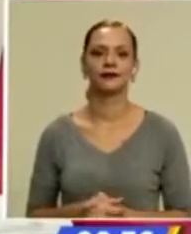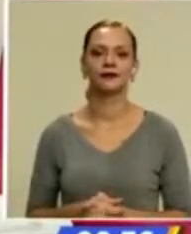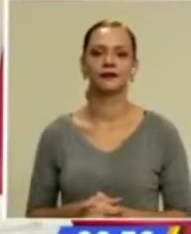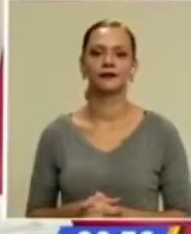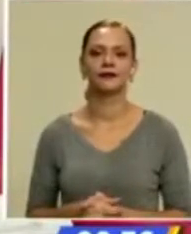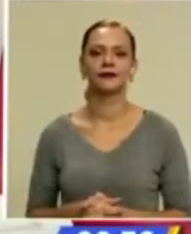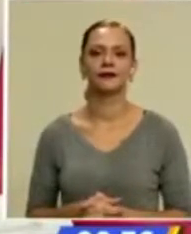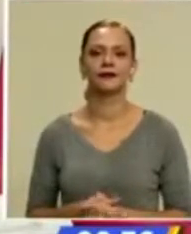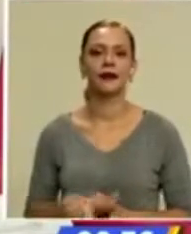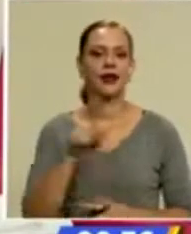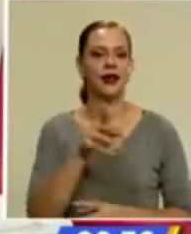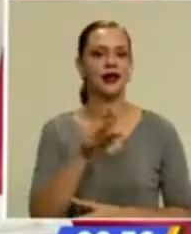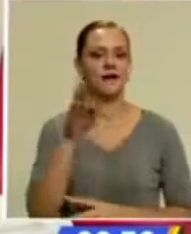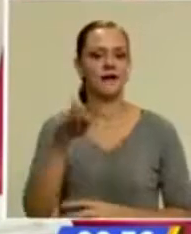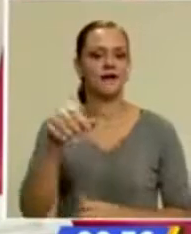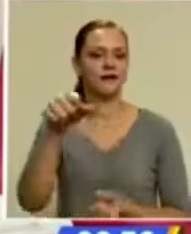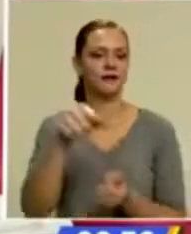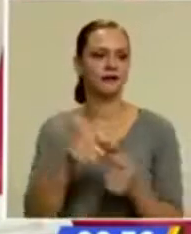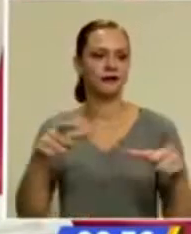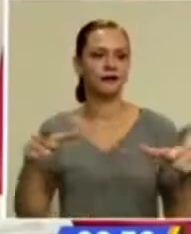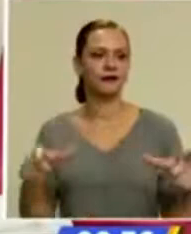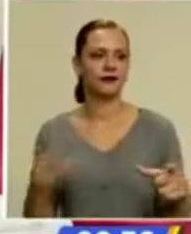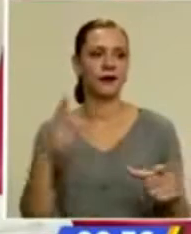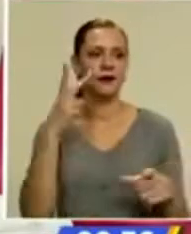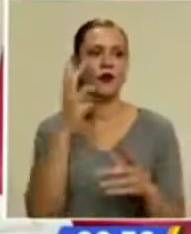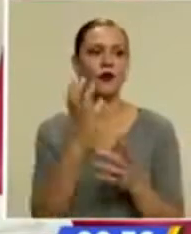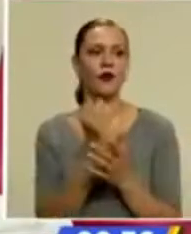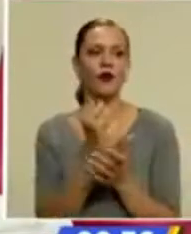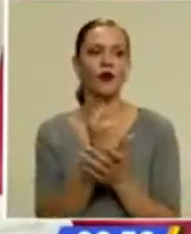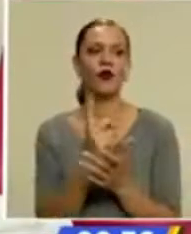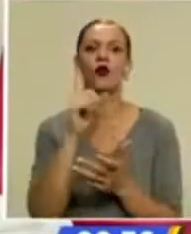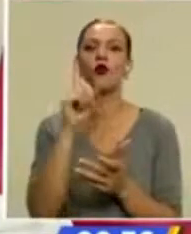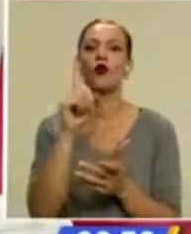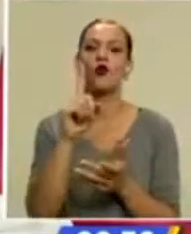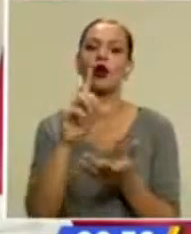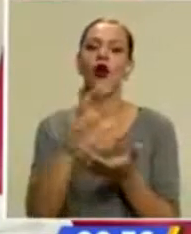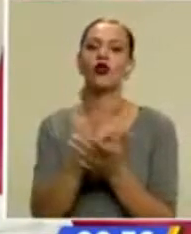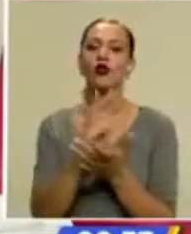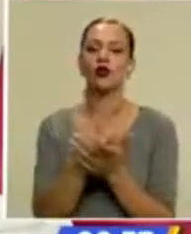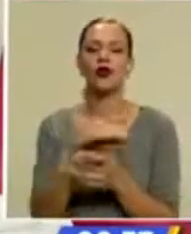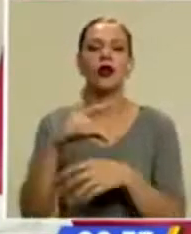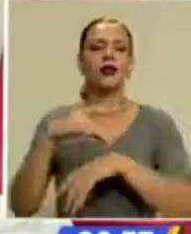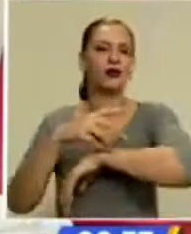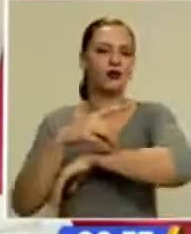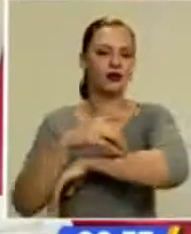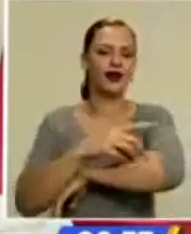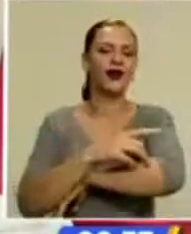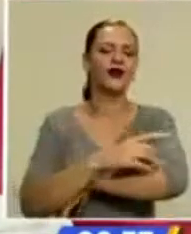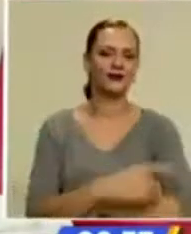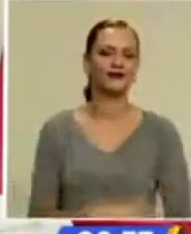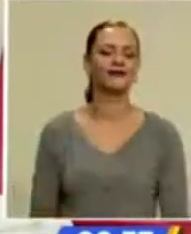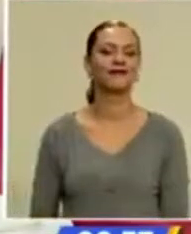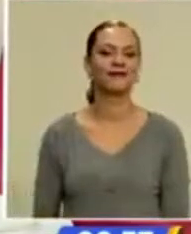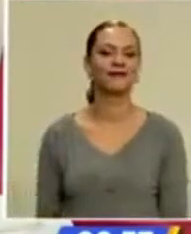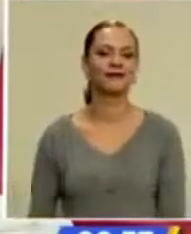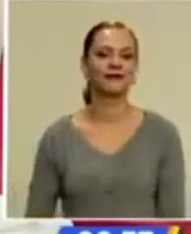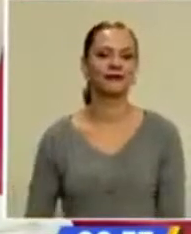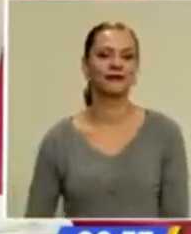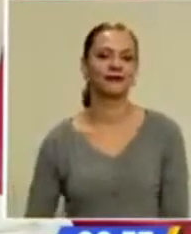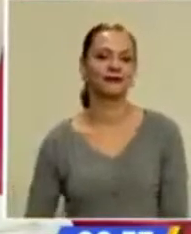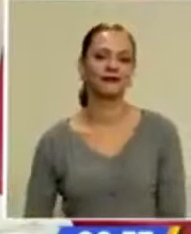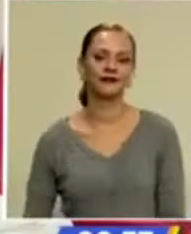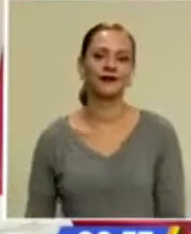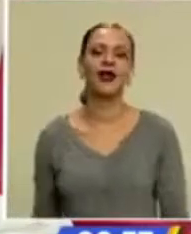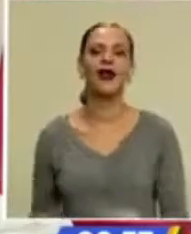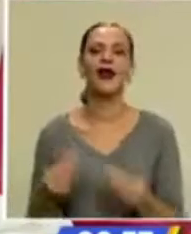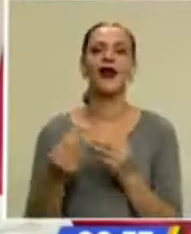Y va a la con plancha. Mucho cuidado, miren. Una tortilla de dinosaurio. Y lo que vamos a hacer